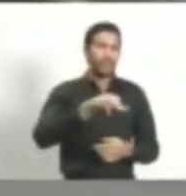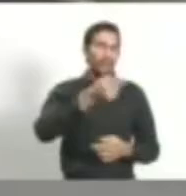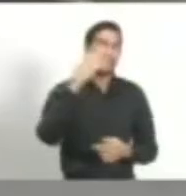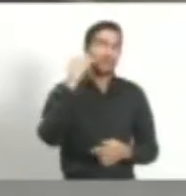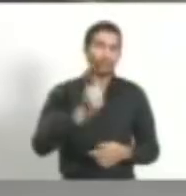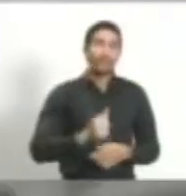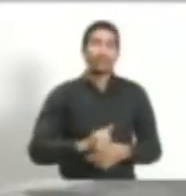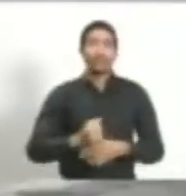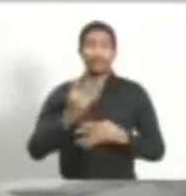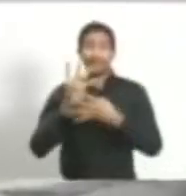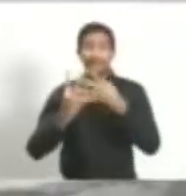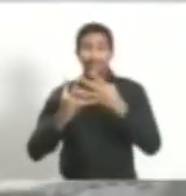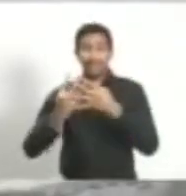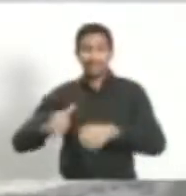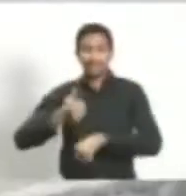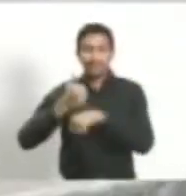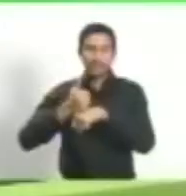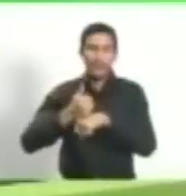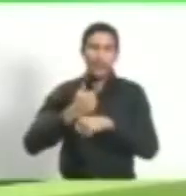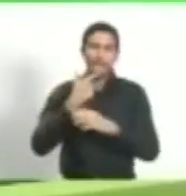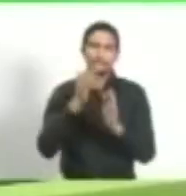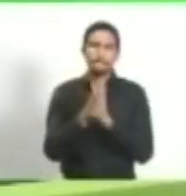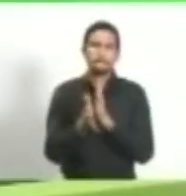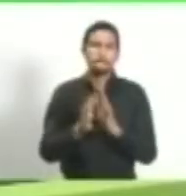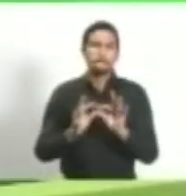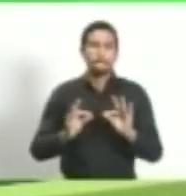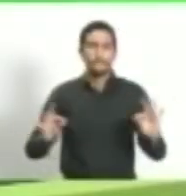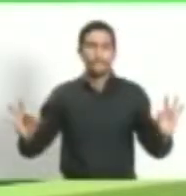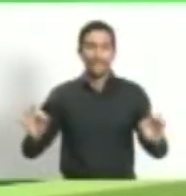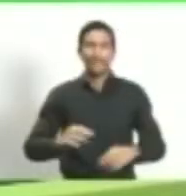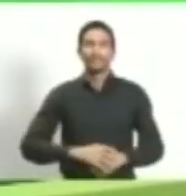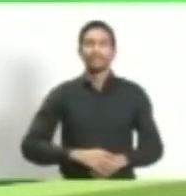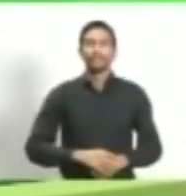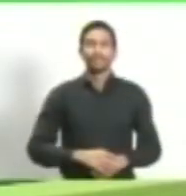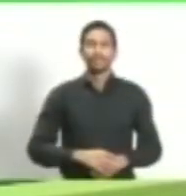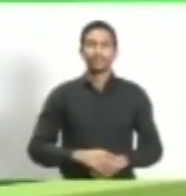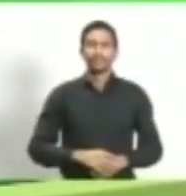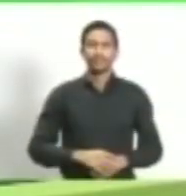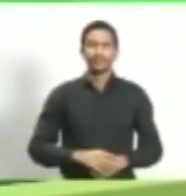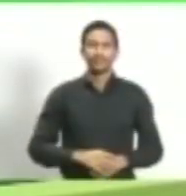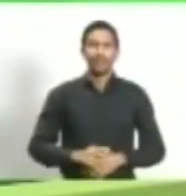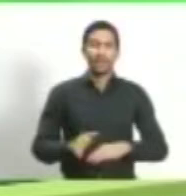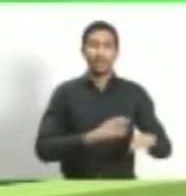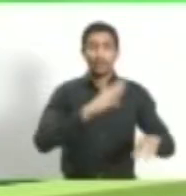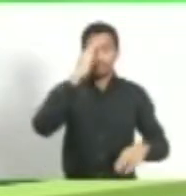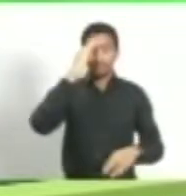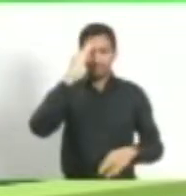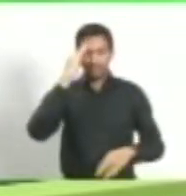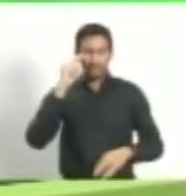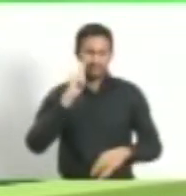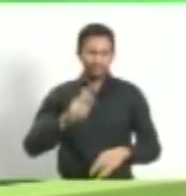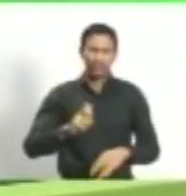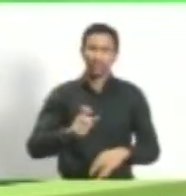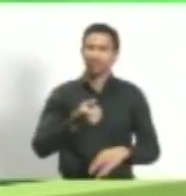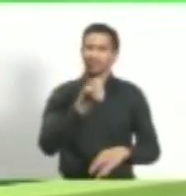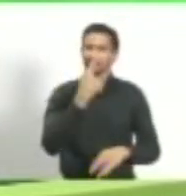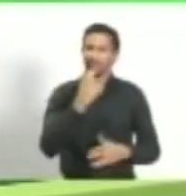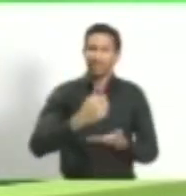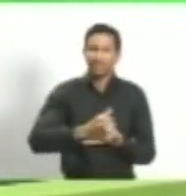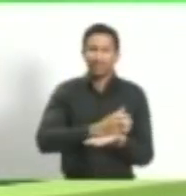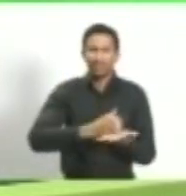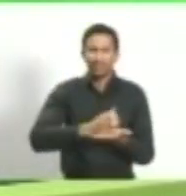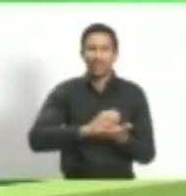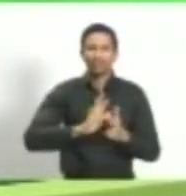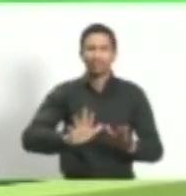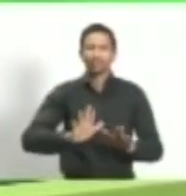se han pronunciado. Y la policía incautó medicamentos de uso institucional adulterados que eran comercializados